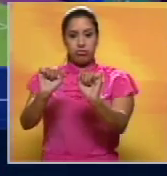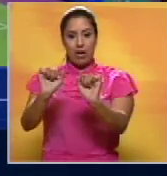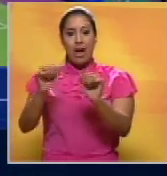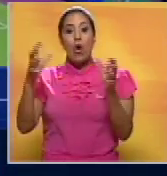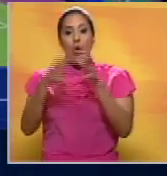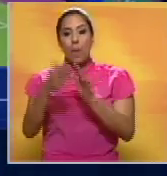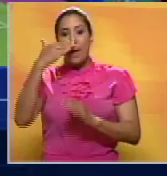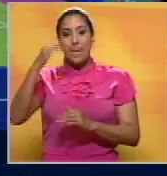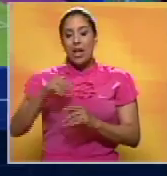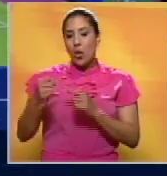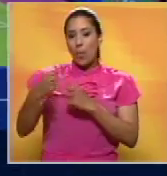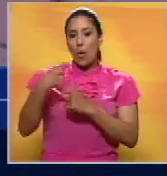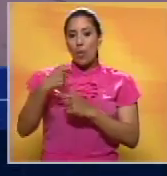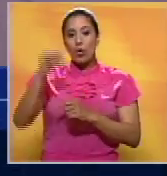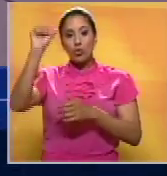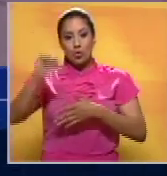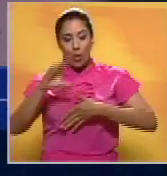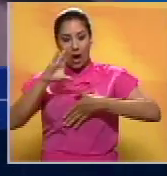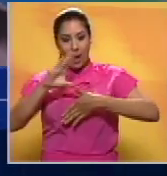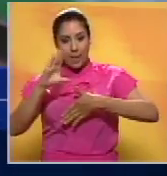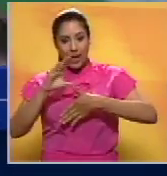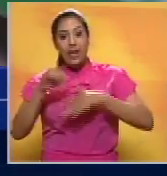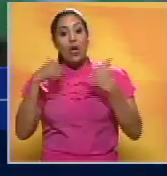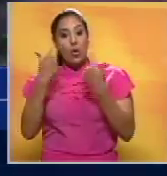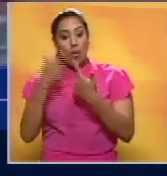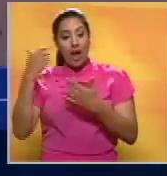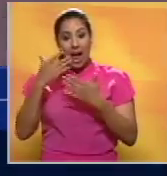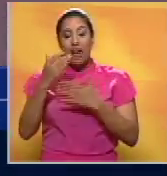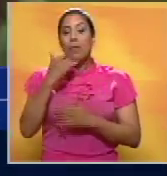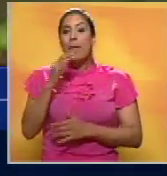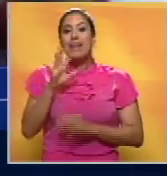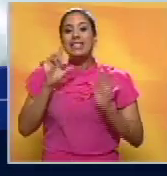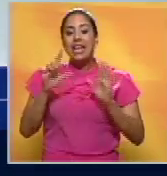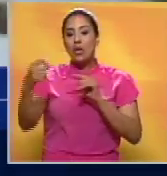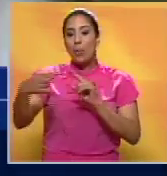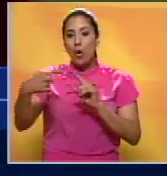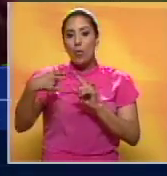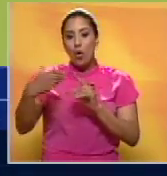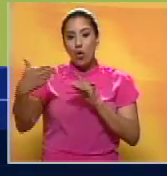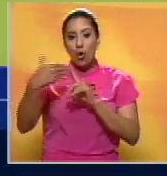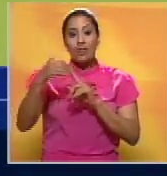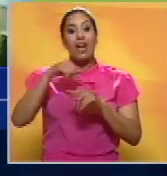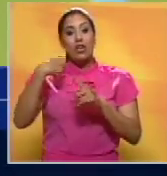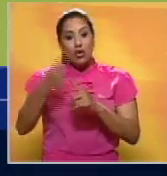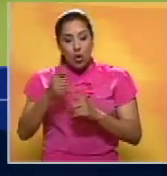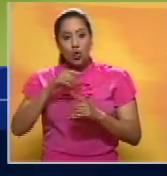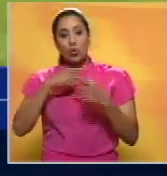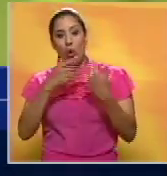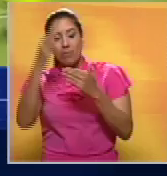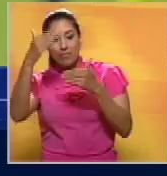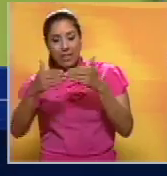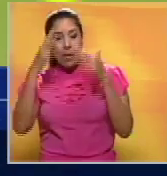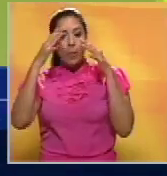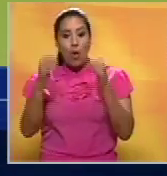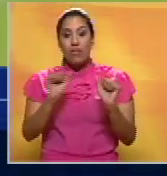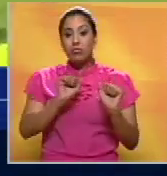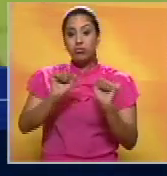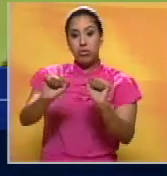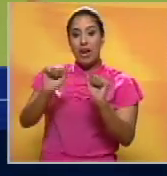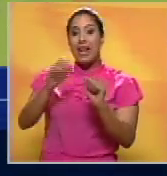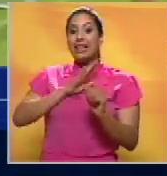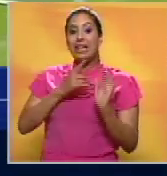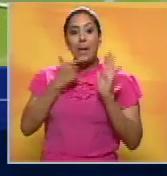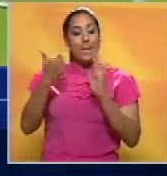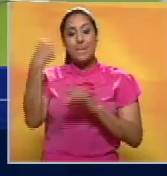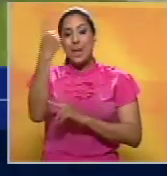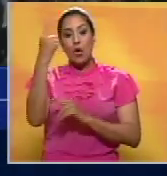la selección menos goleada del suramericano de la categoría de este año, con apenas 7 goles en contra, y el medio campo con jugadores que ya